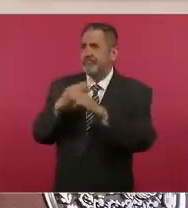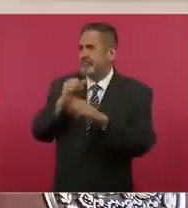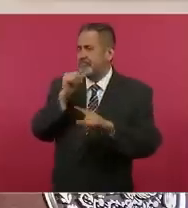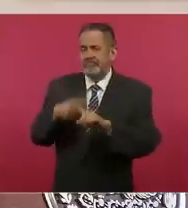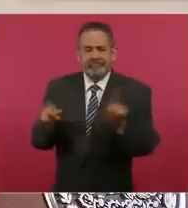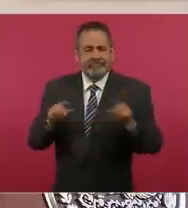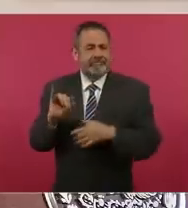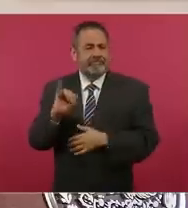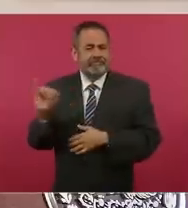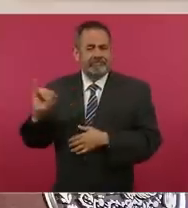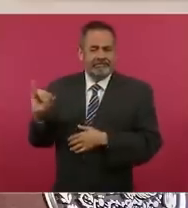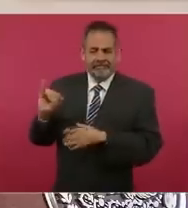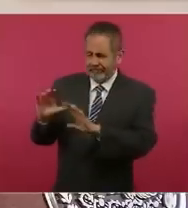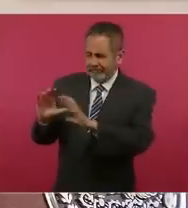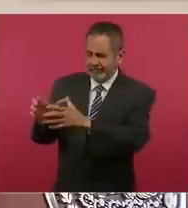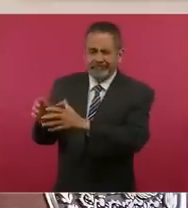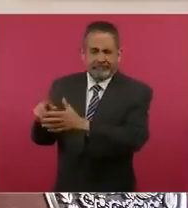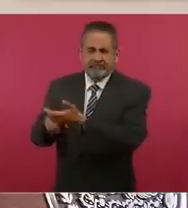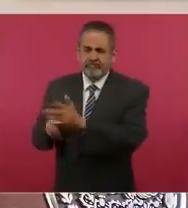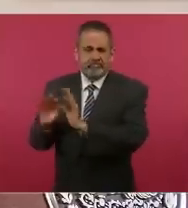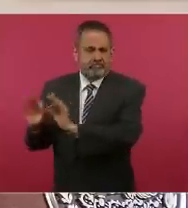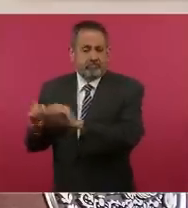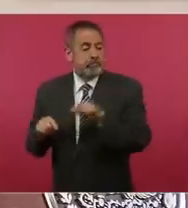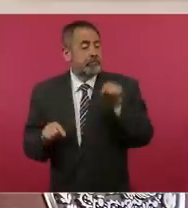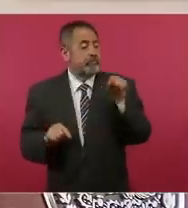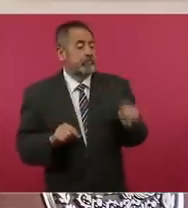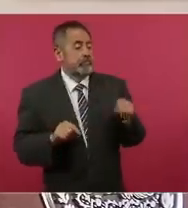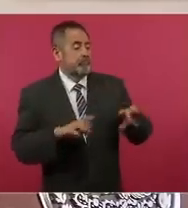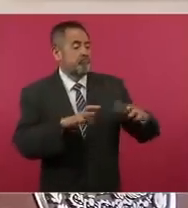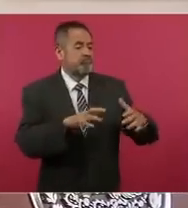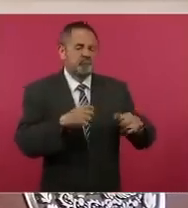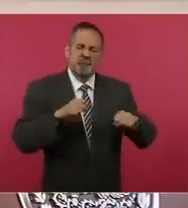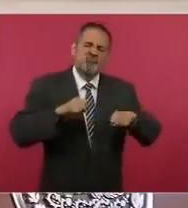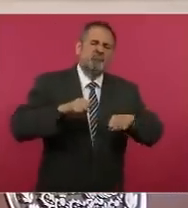siempre el autoritarismo